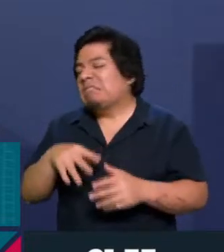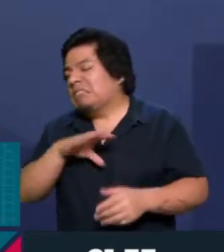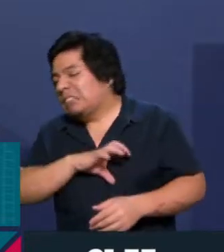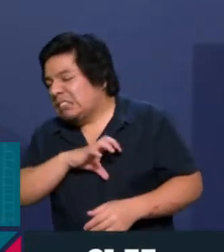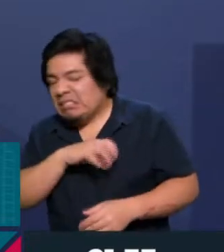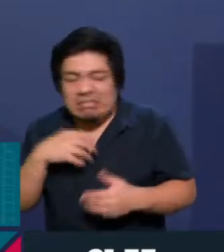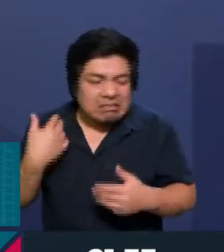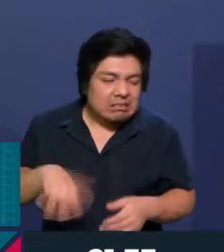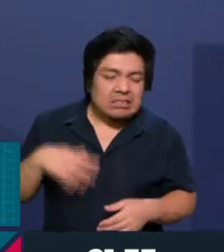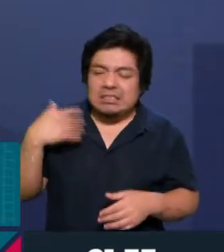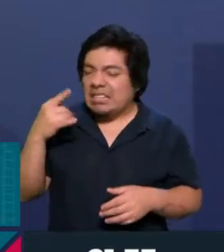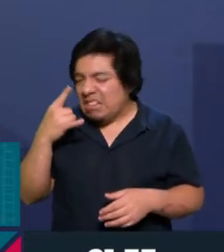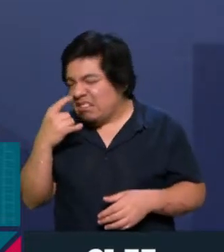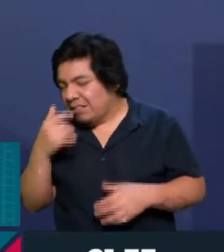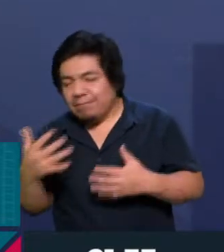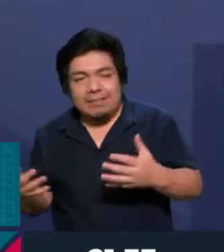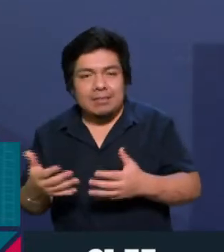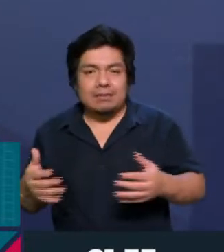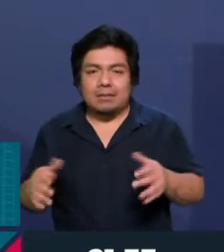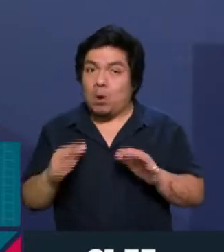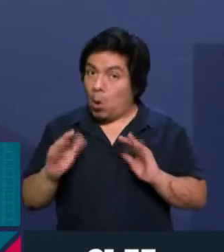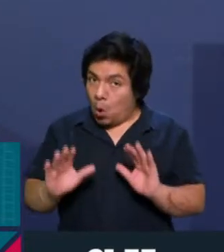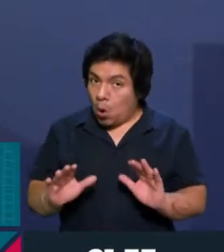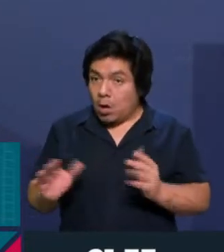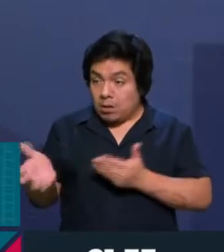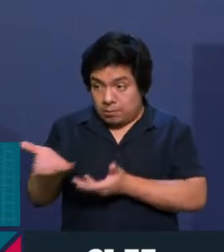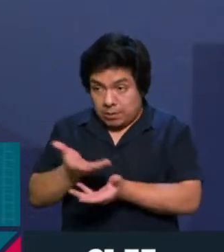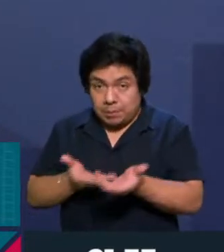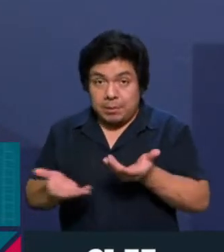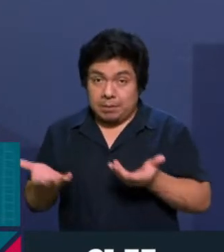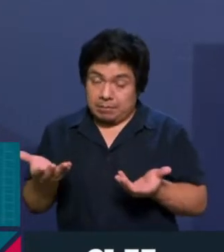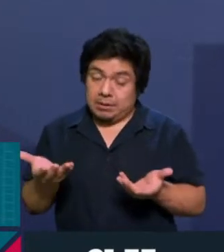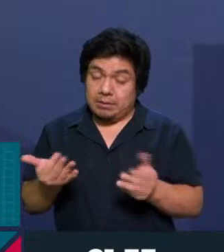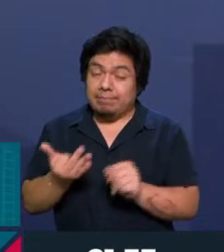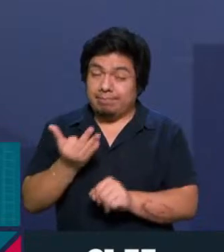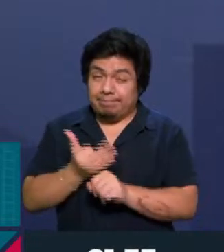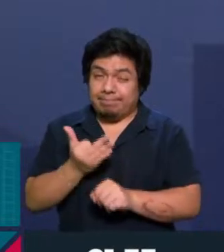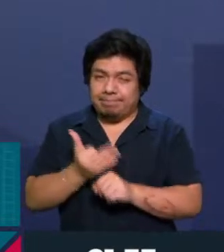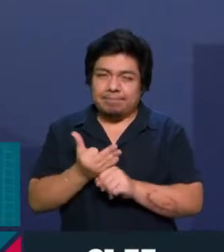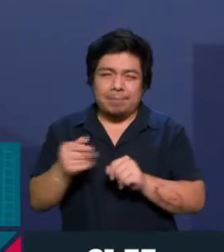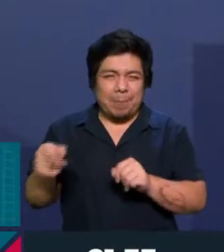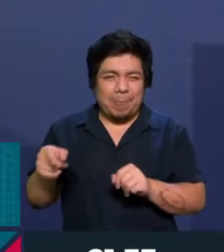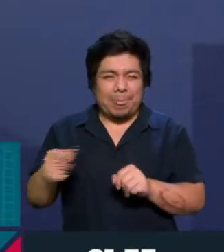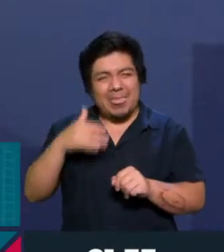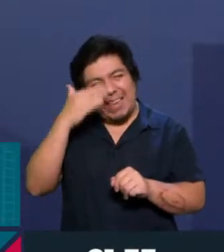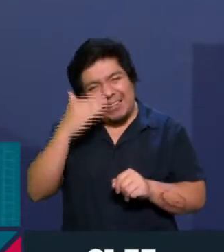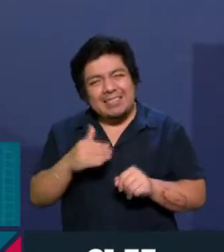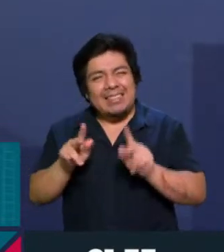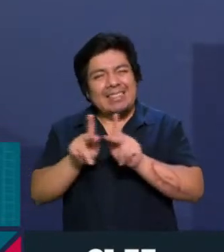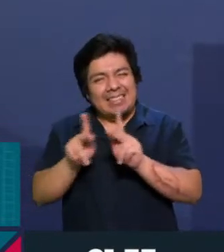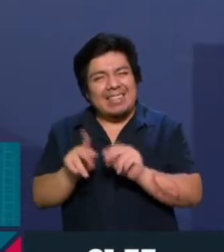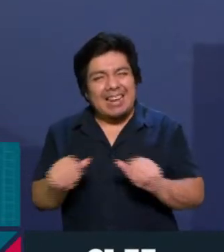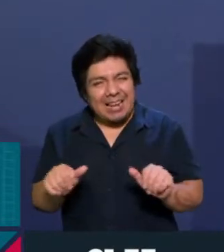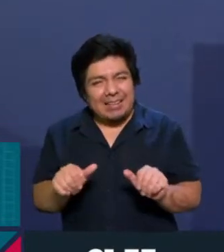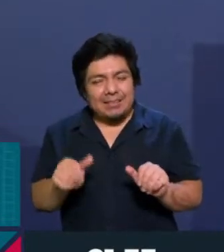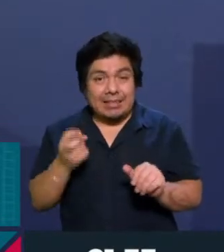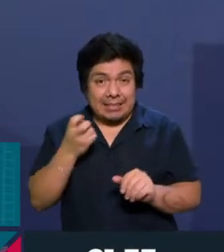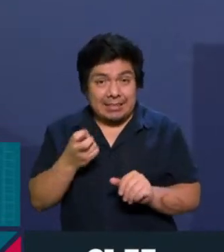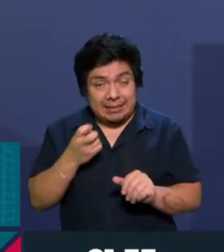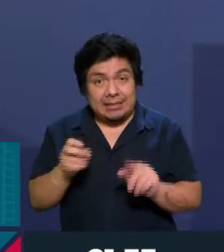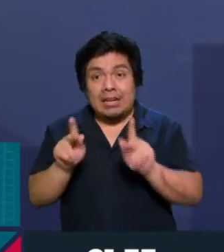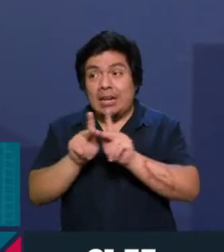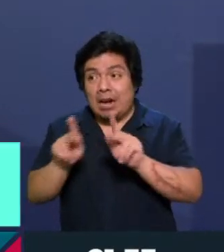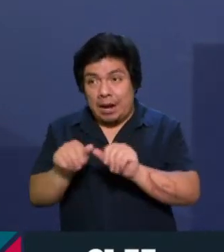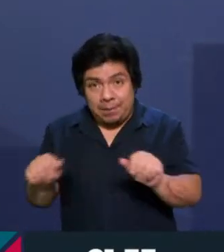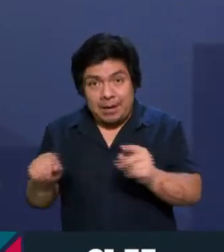complicado, no hay que resolver una serie de cosas en términos de convivencia, ahora que hablamos mucho de esta cuestión de la paz, ¿no? También la paz